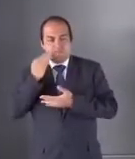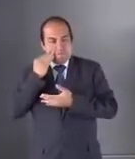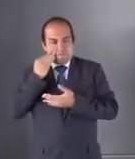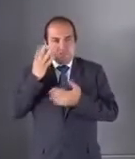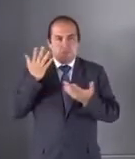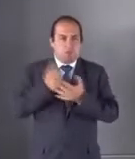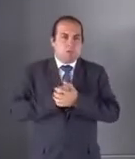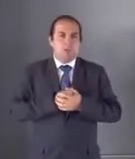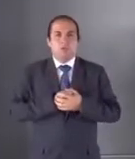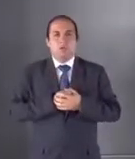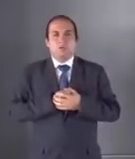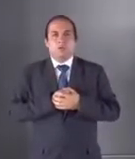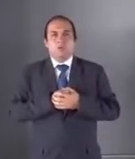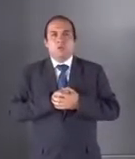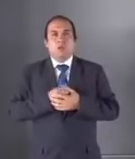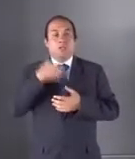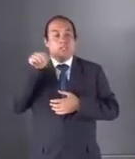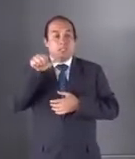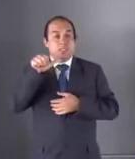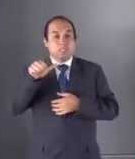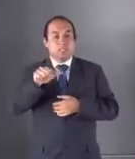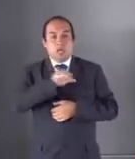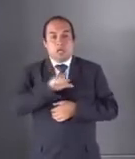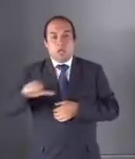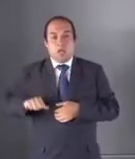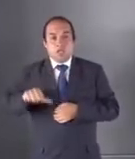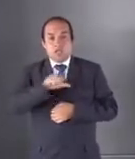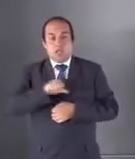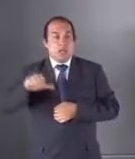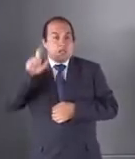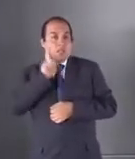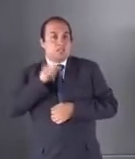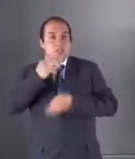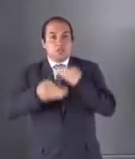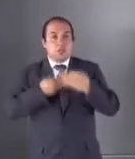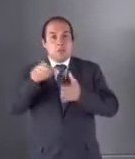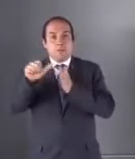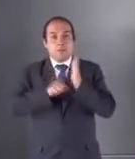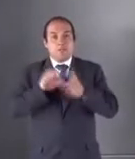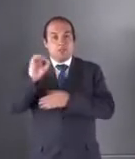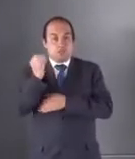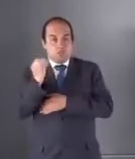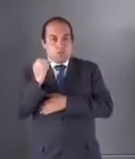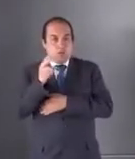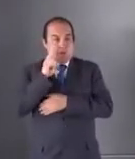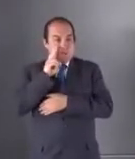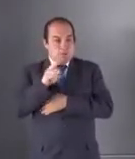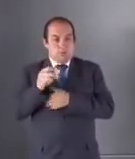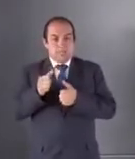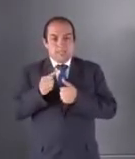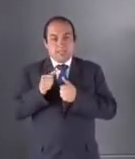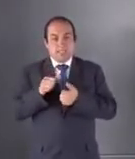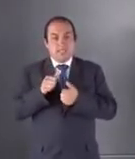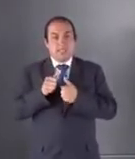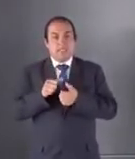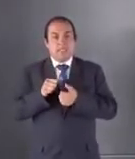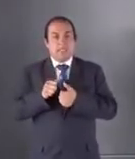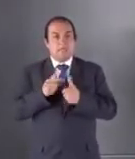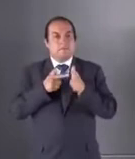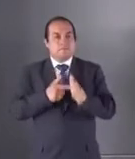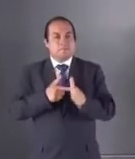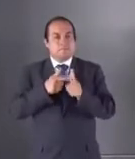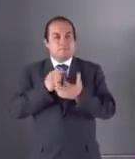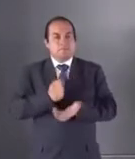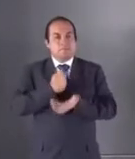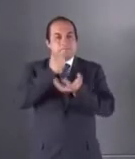alcaldes y alcaldesas en todo el mes de octubre, y observamos que siguen entregando apoyos de